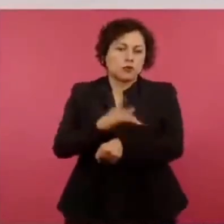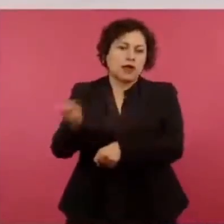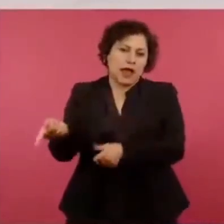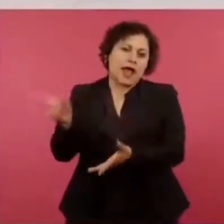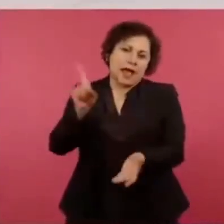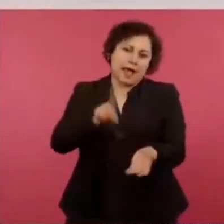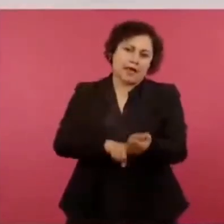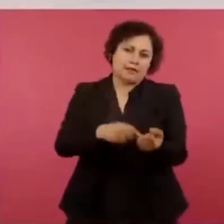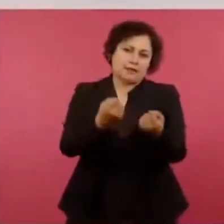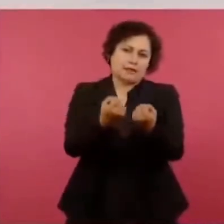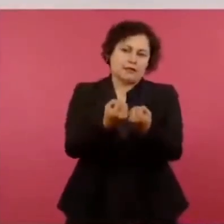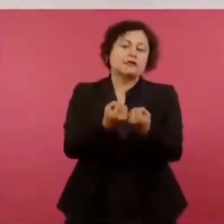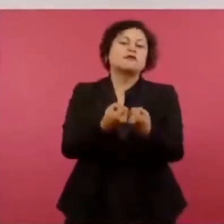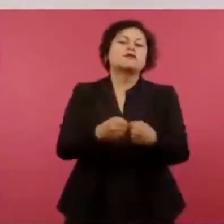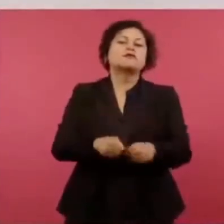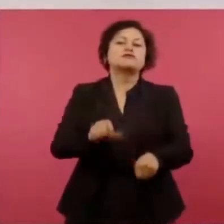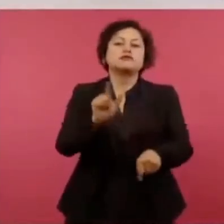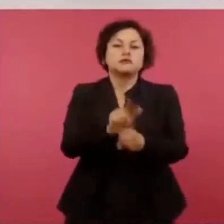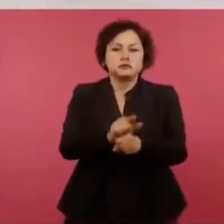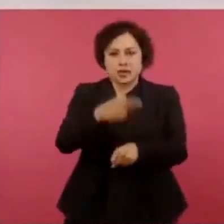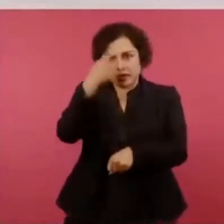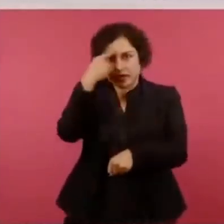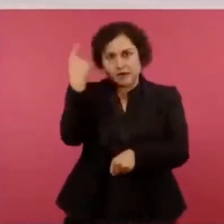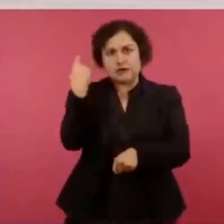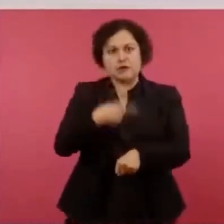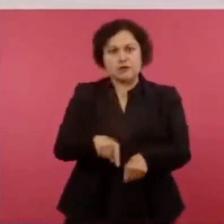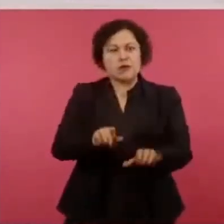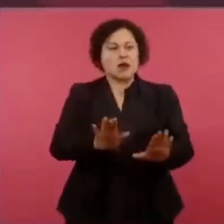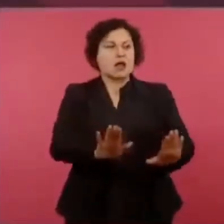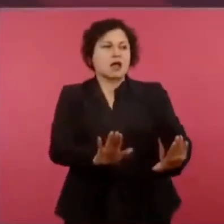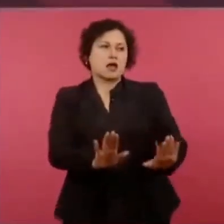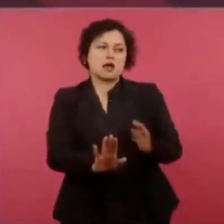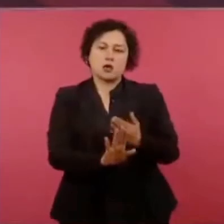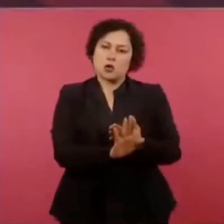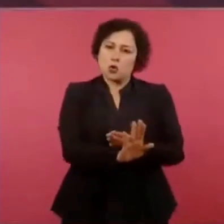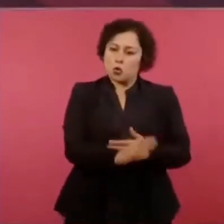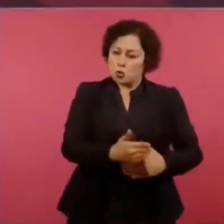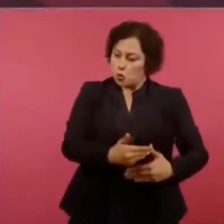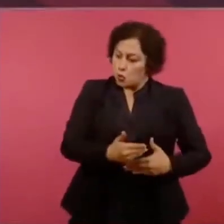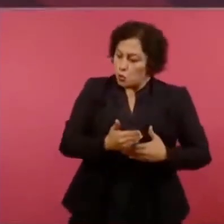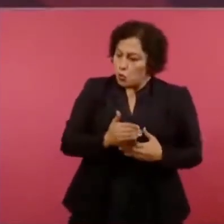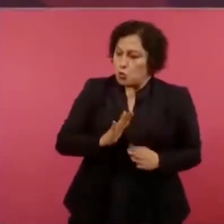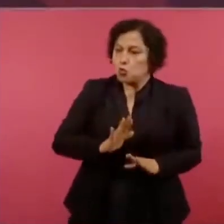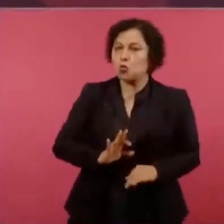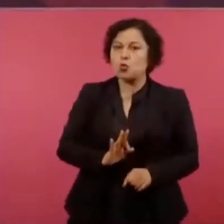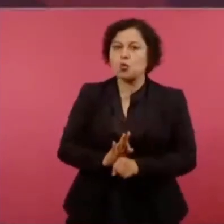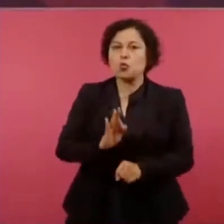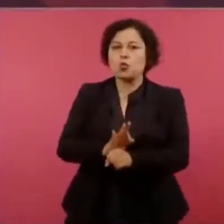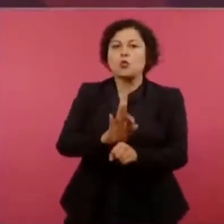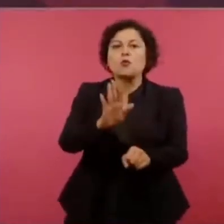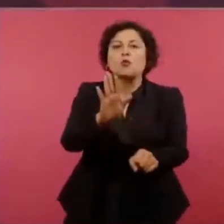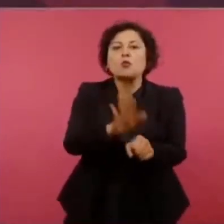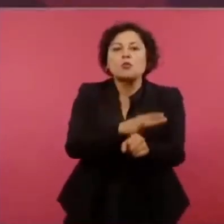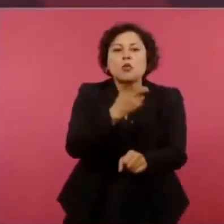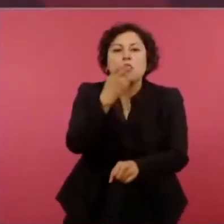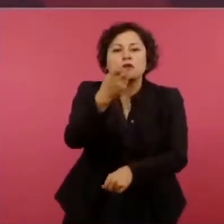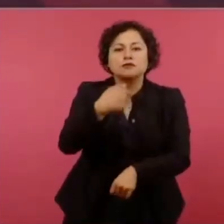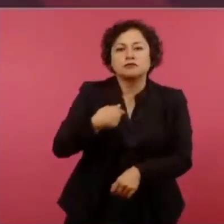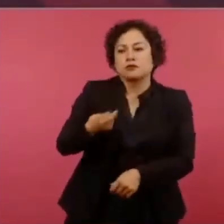para mantener el statu quo. Por eso hablo de conservadurismo, porque son partidarios de